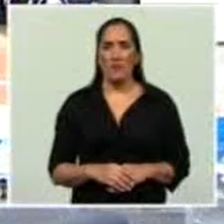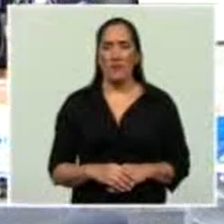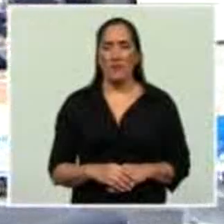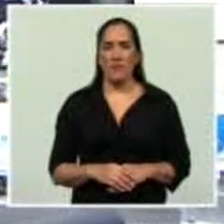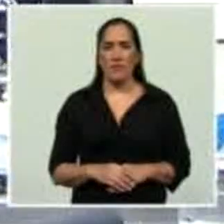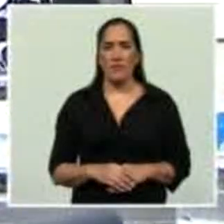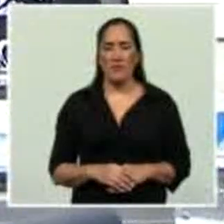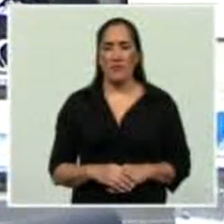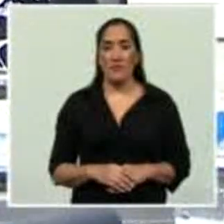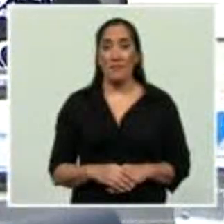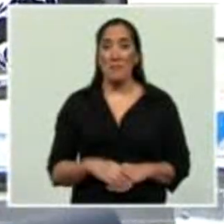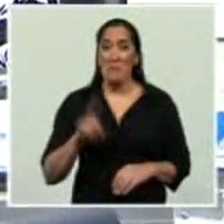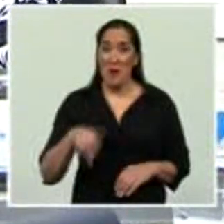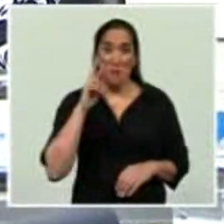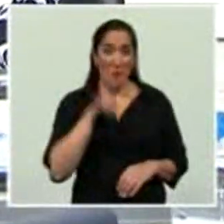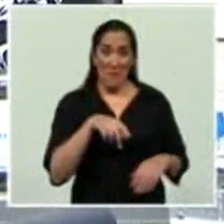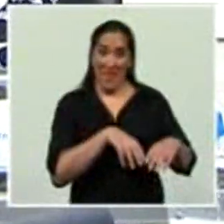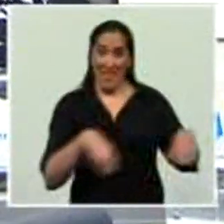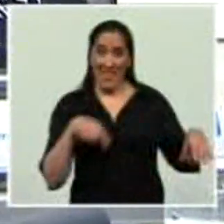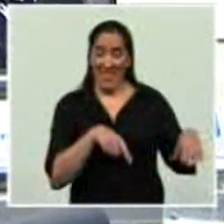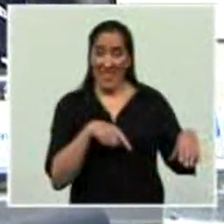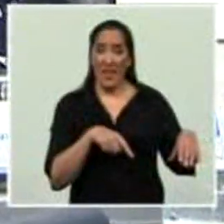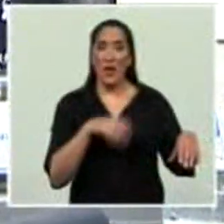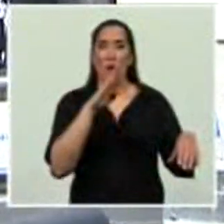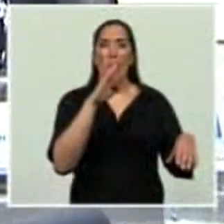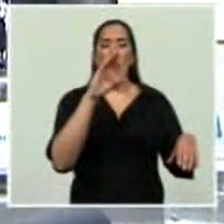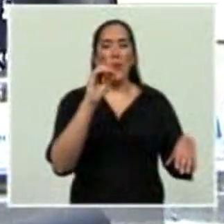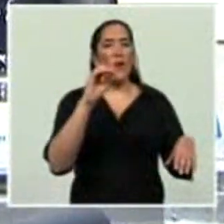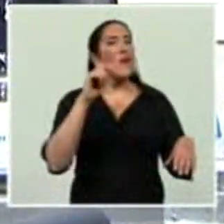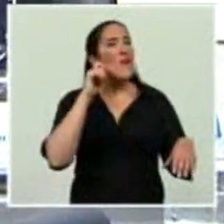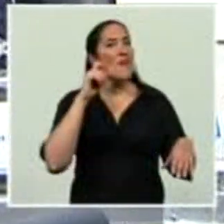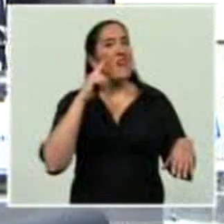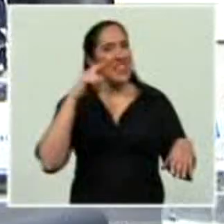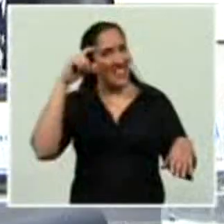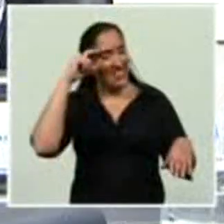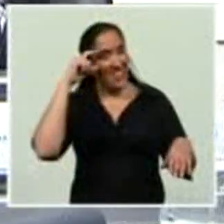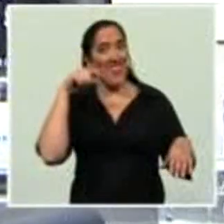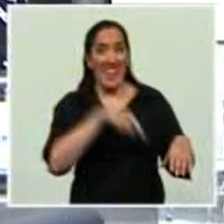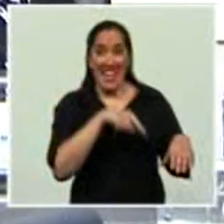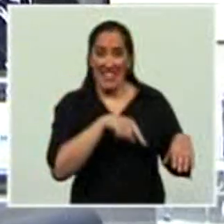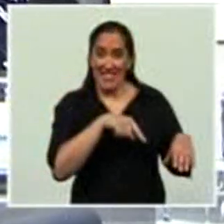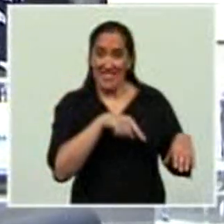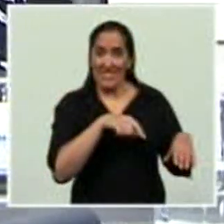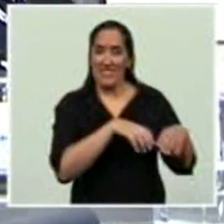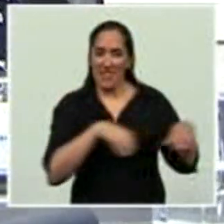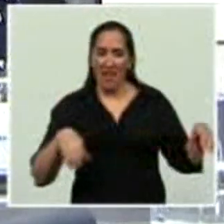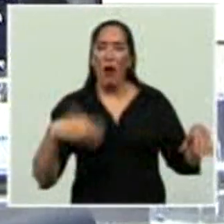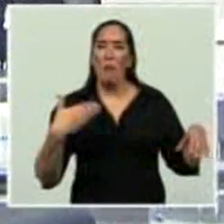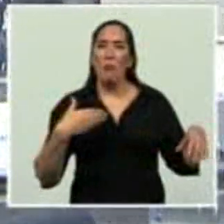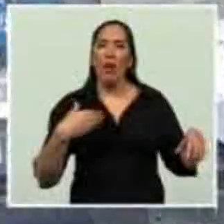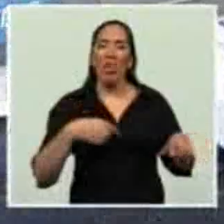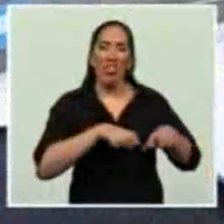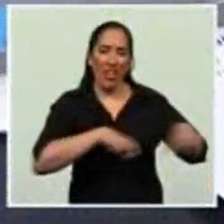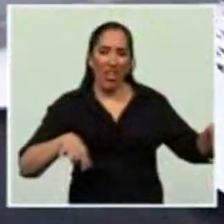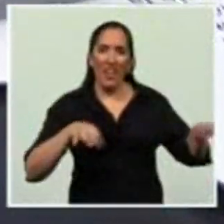este este que está acá abajo es el bogi Qué es el bogi el bogi es lo que permite el rodamiento